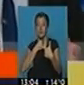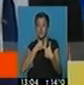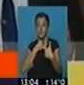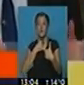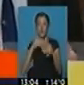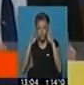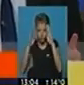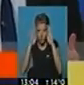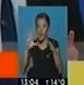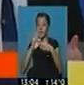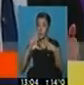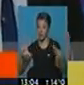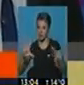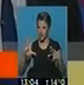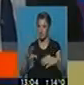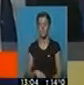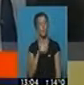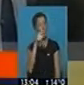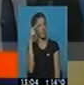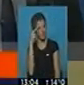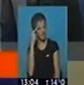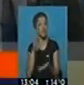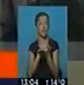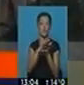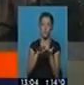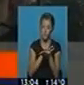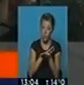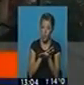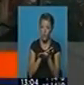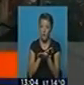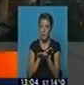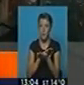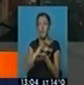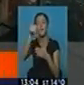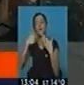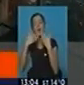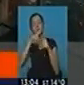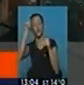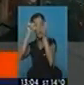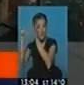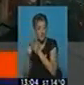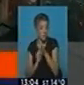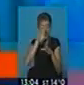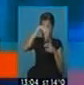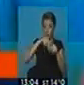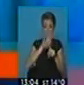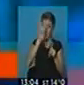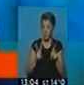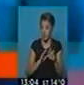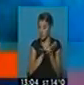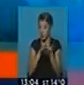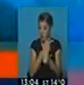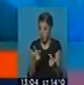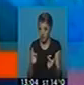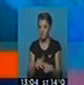Democrática. ¿Crees que la solución viene por afuera frente a la impotencia que hay por dentro? No sé si por afuera va